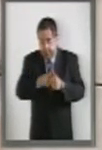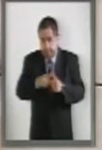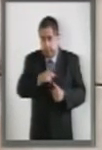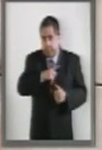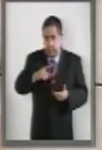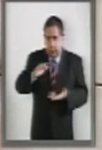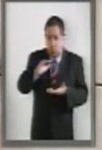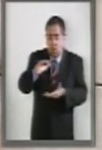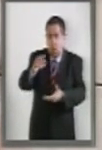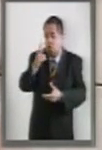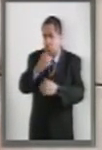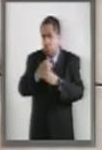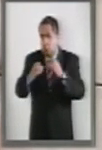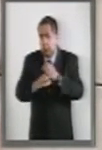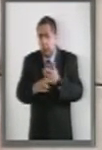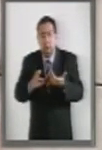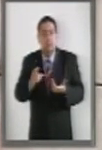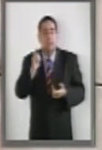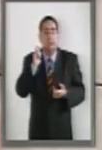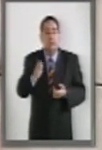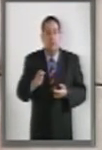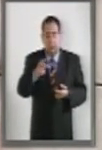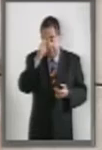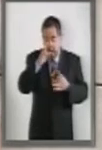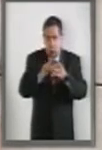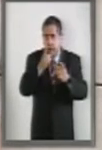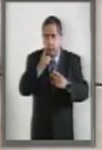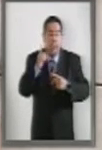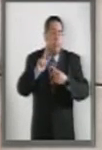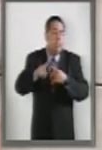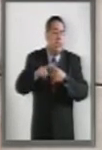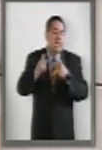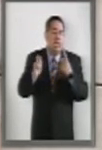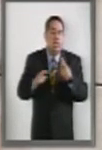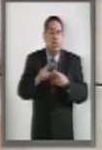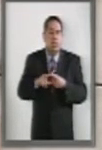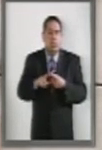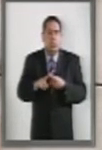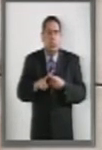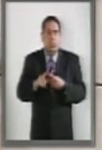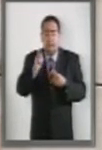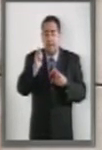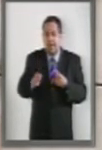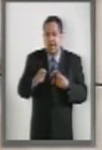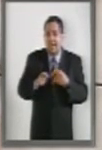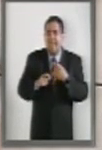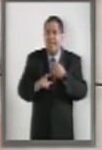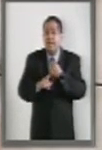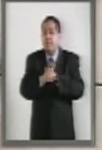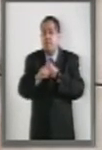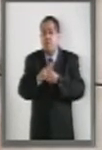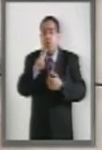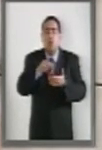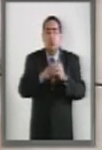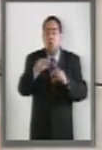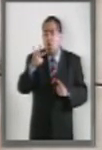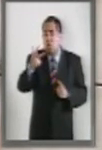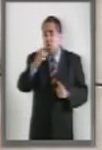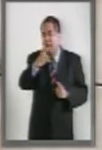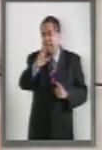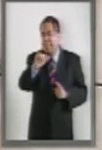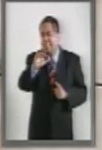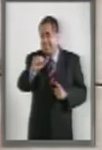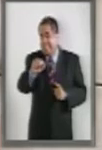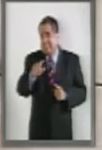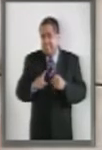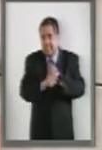dos coyunturas que la economía mexicana enfrentó. La primera de ellas fue la crisis económica del 2008, que llevó a que